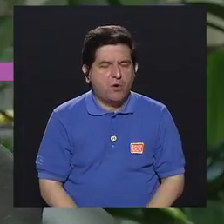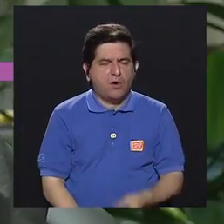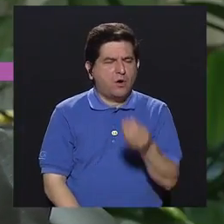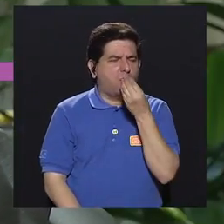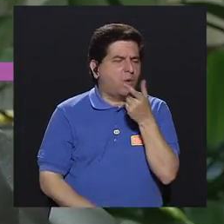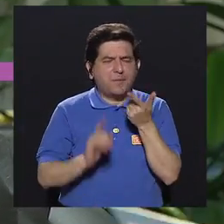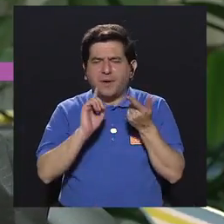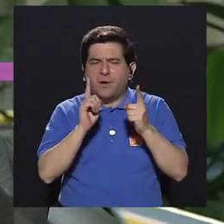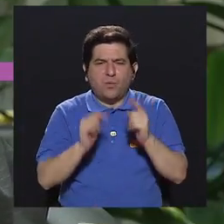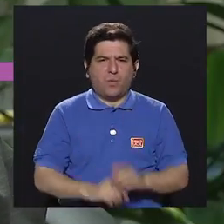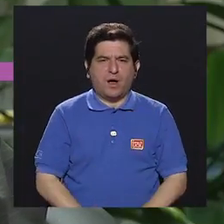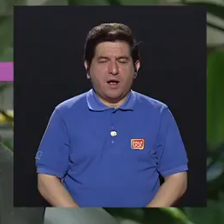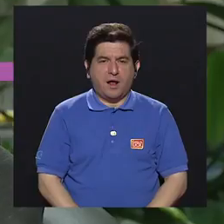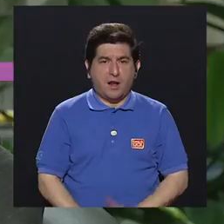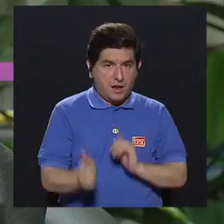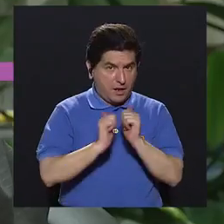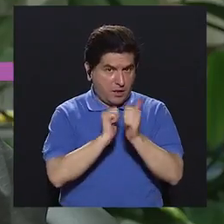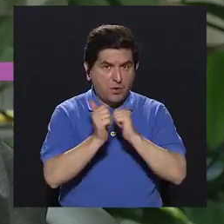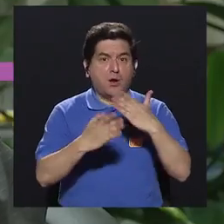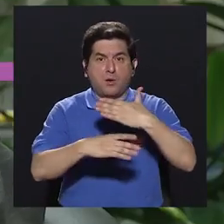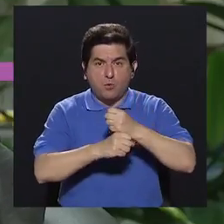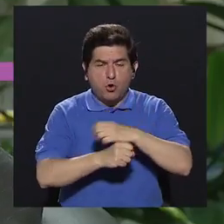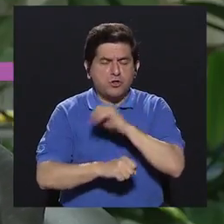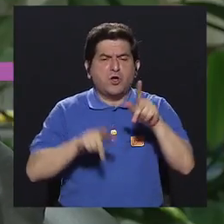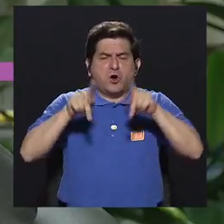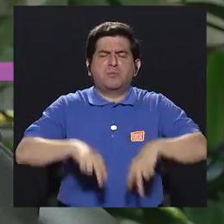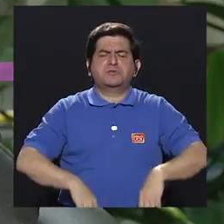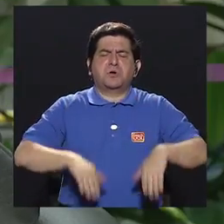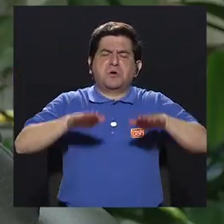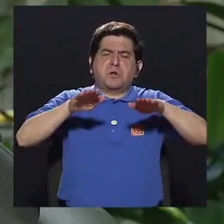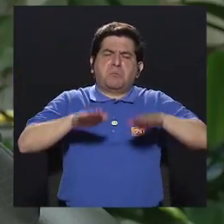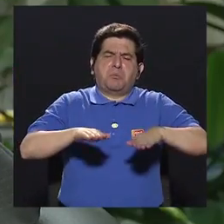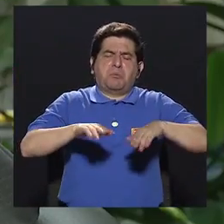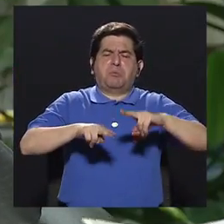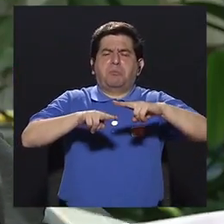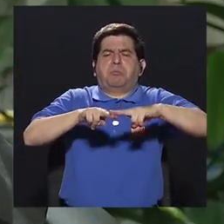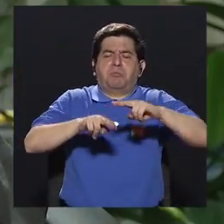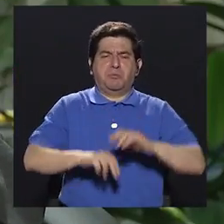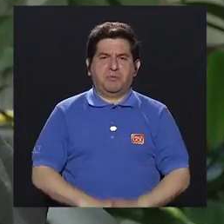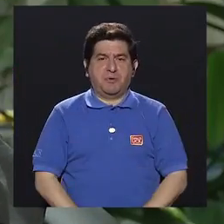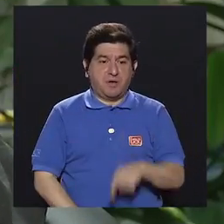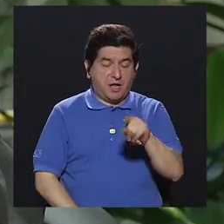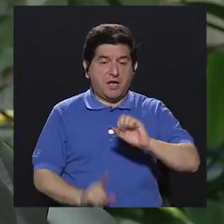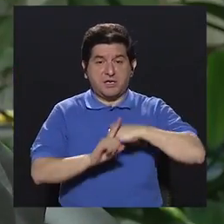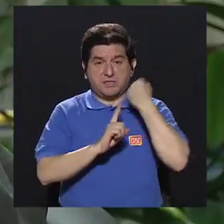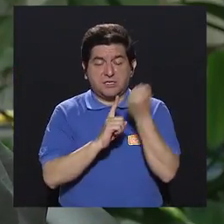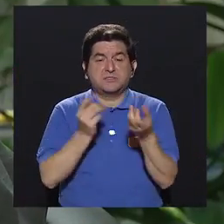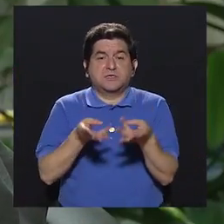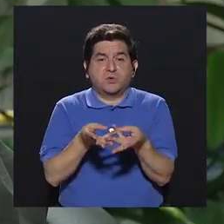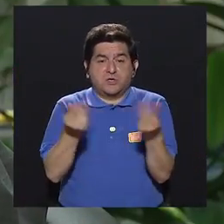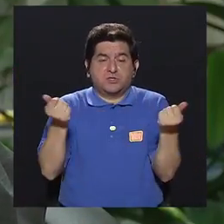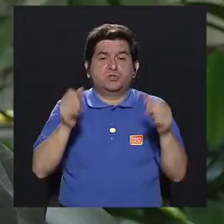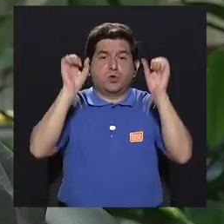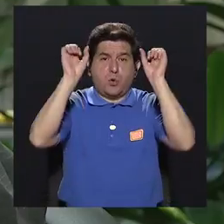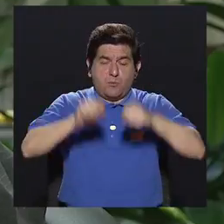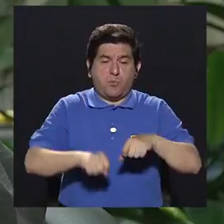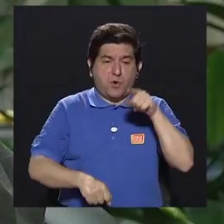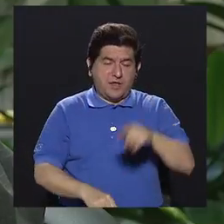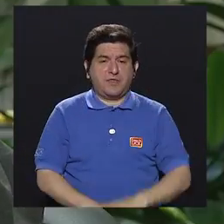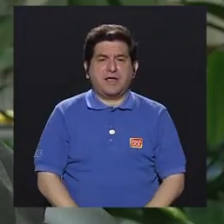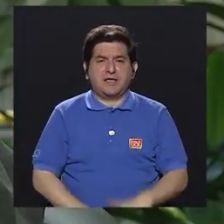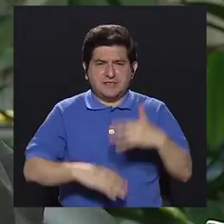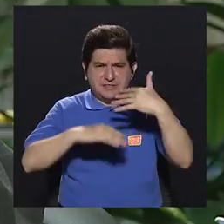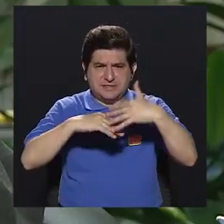comida hacemos, si hacemos ejercicio o somos sedentarios, ¿verdad? Esto es lo que llega a causar que se puedan formar